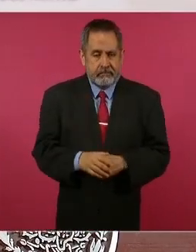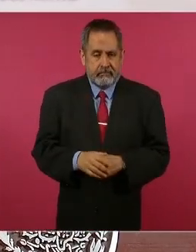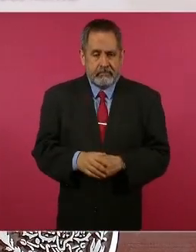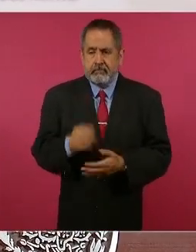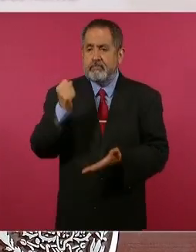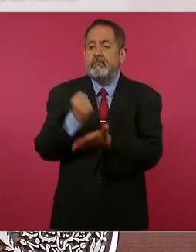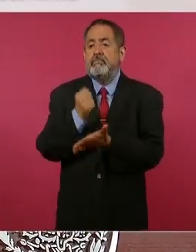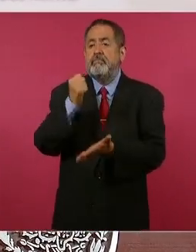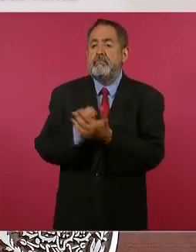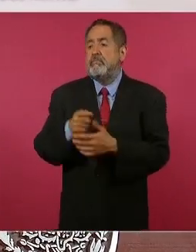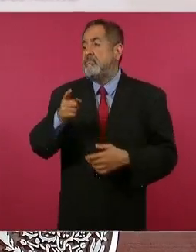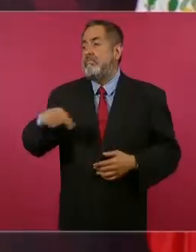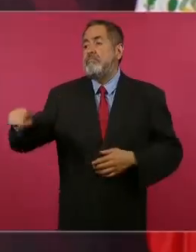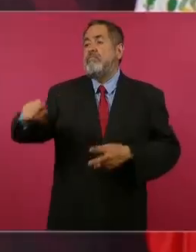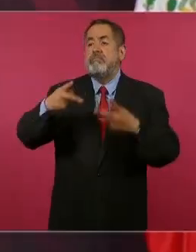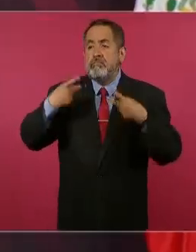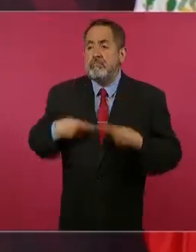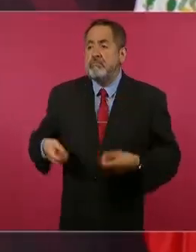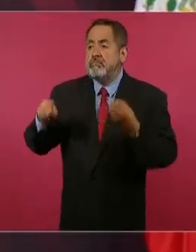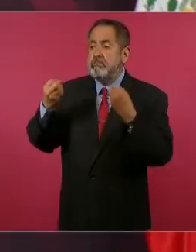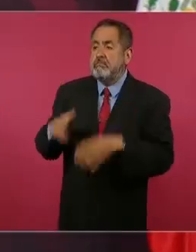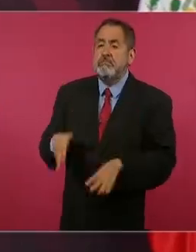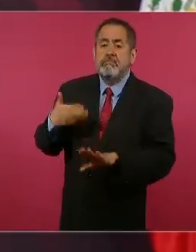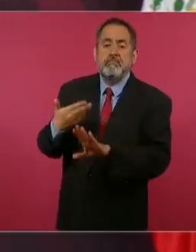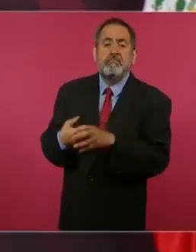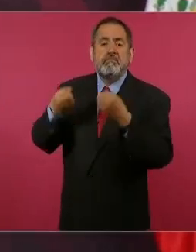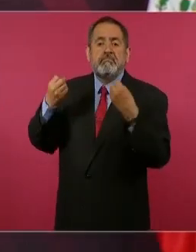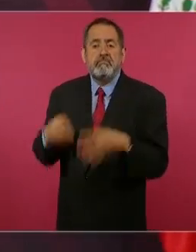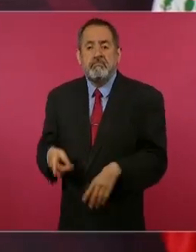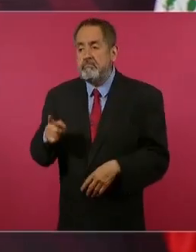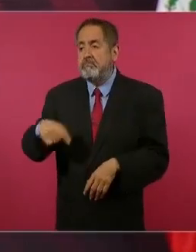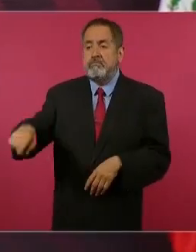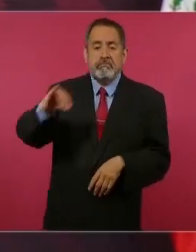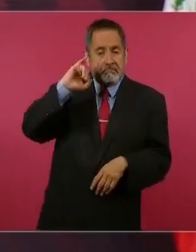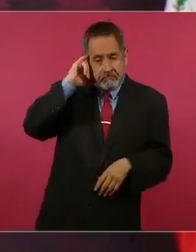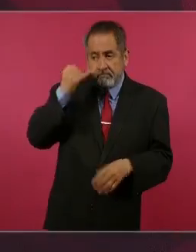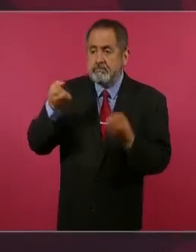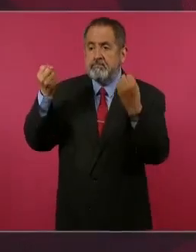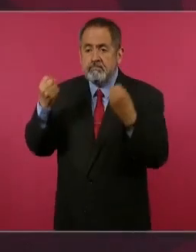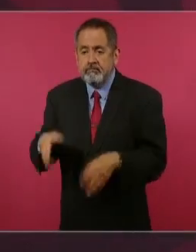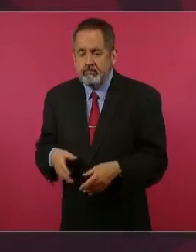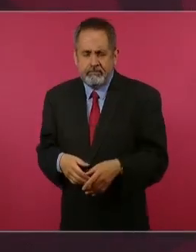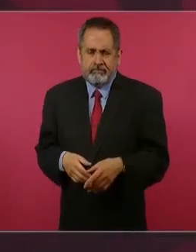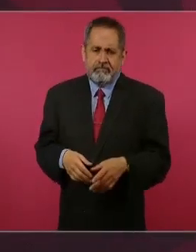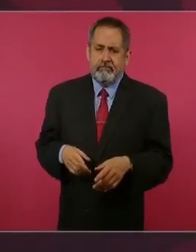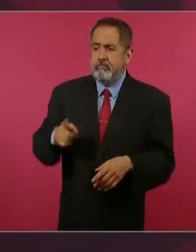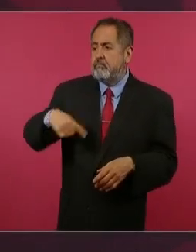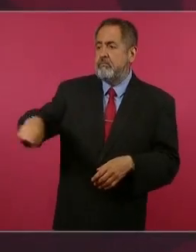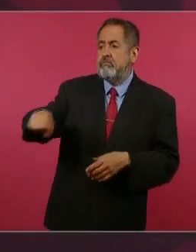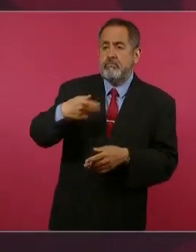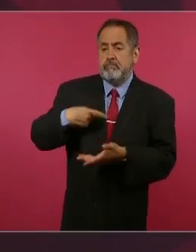afectar a los trabajadores, afectar a los campesinos, afectar a los consumidores mexicanos,